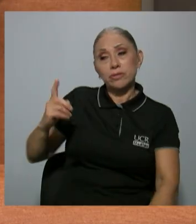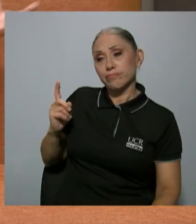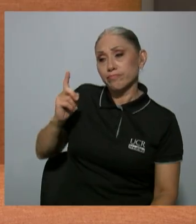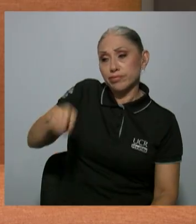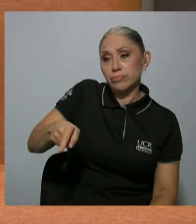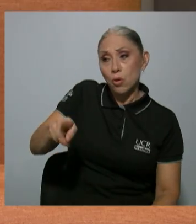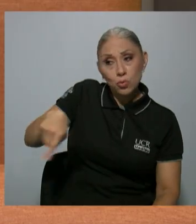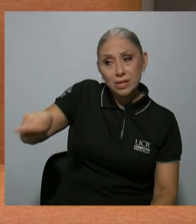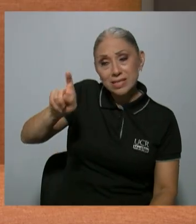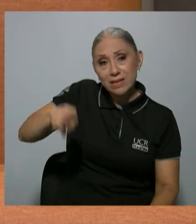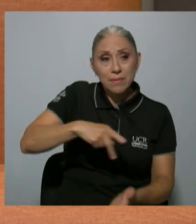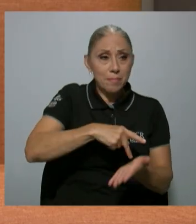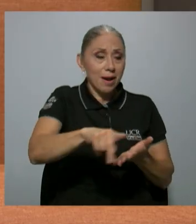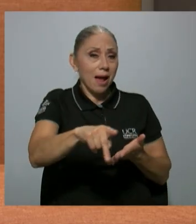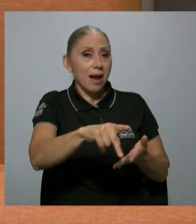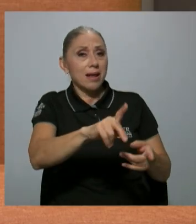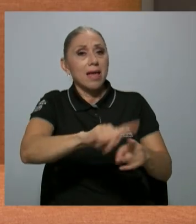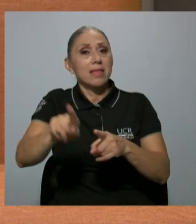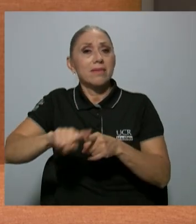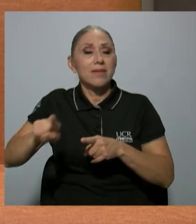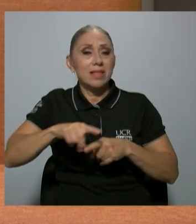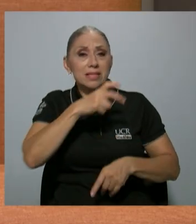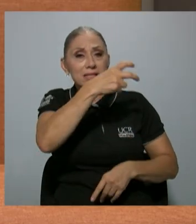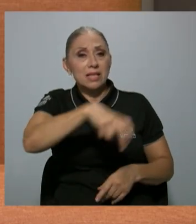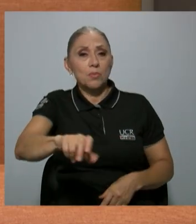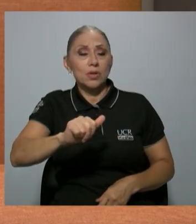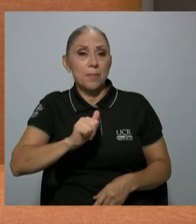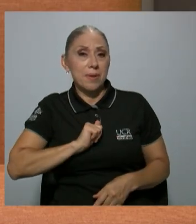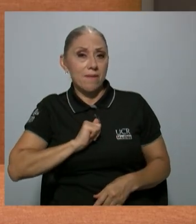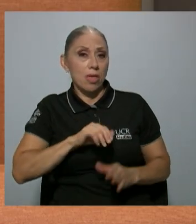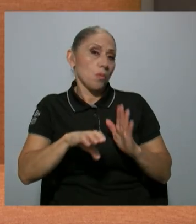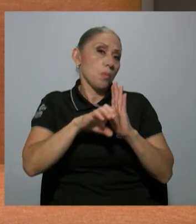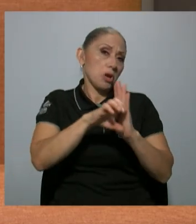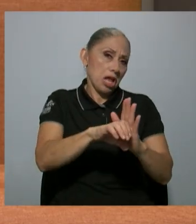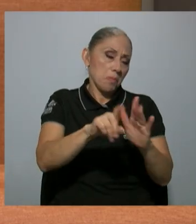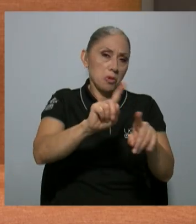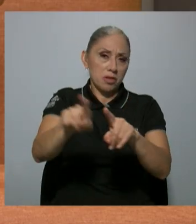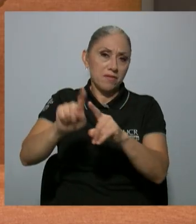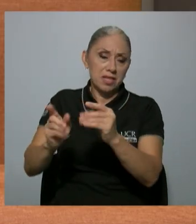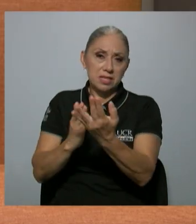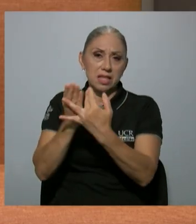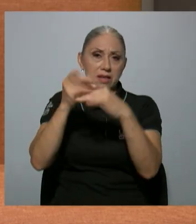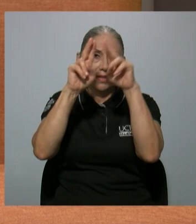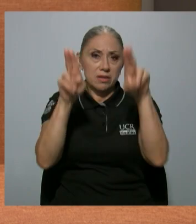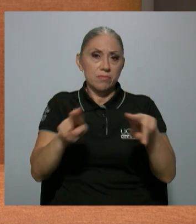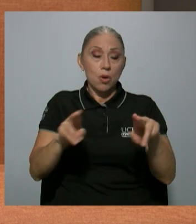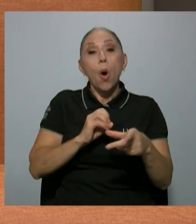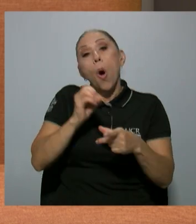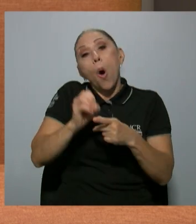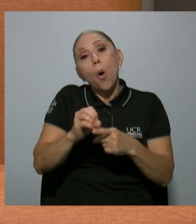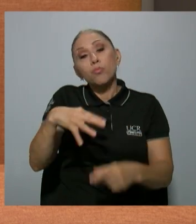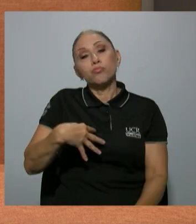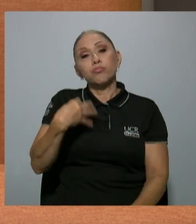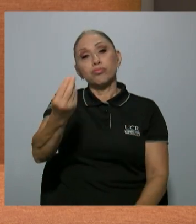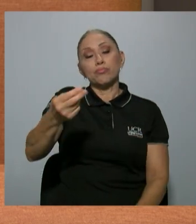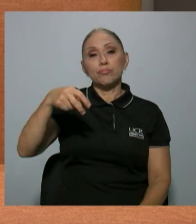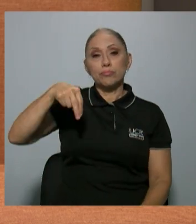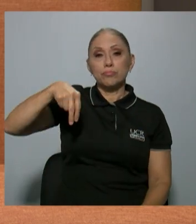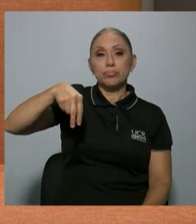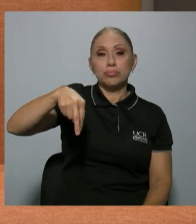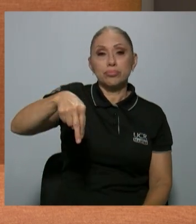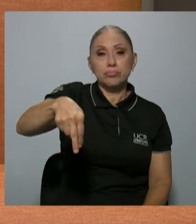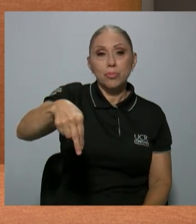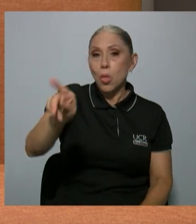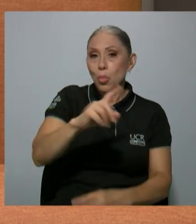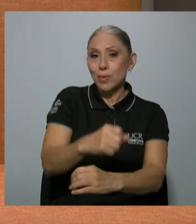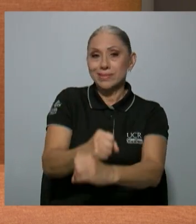transporte privado, como pueden ser las plataformas digitales actuales, movilizarse a pie, que no es nada seguro, al menos para las mujeres,